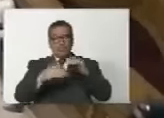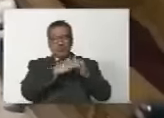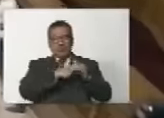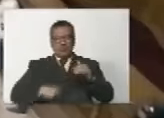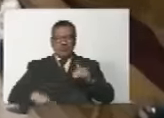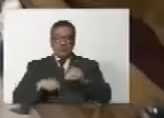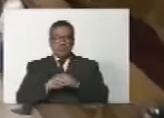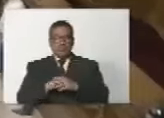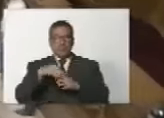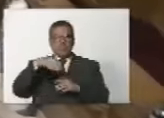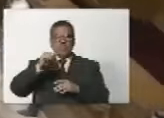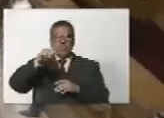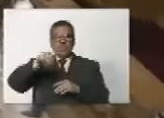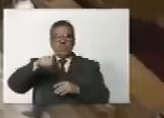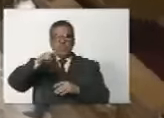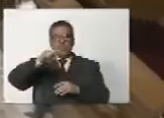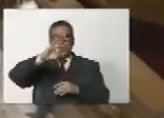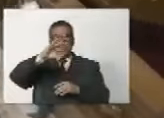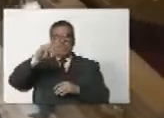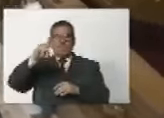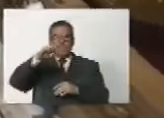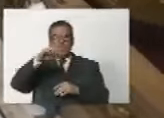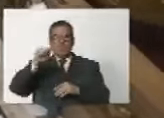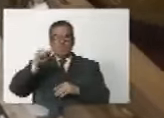vicepresidenta América Pérez,